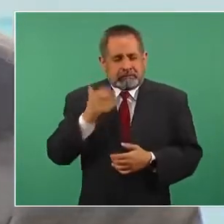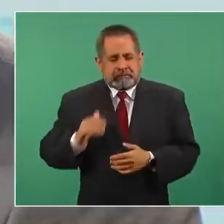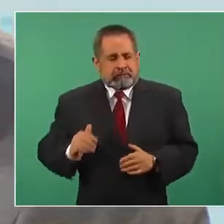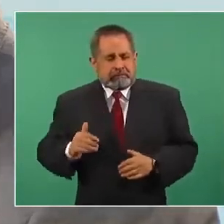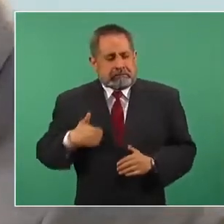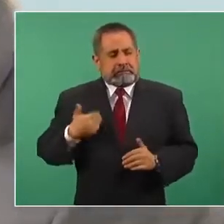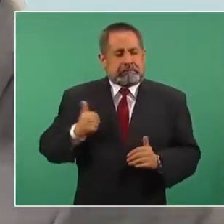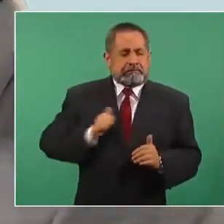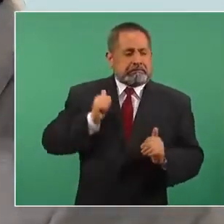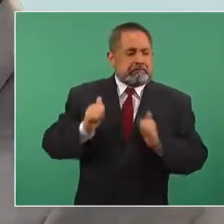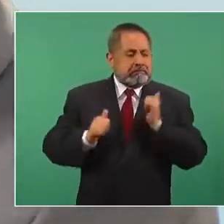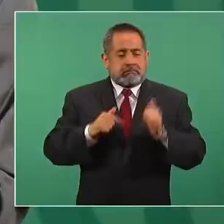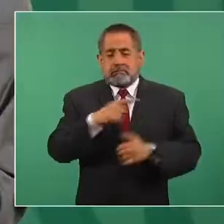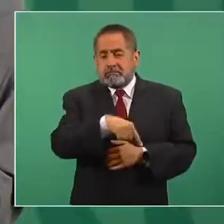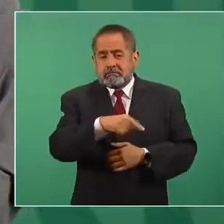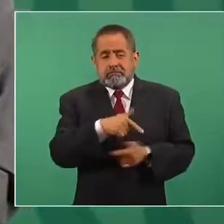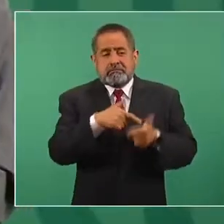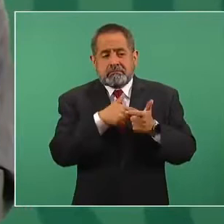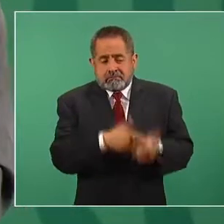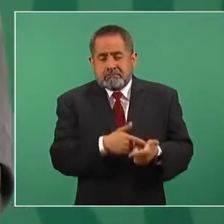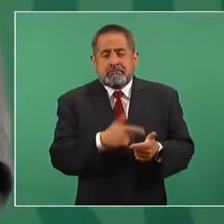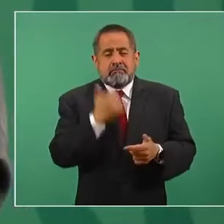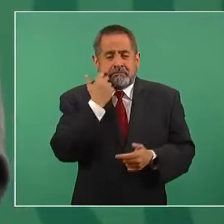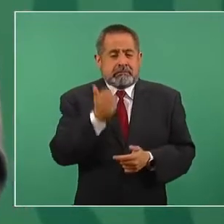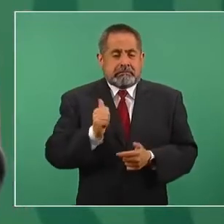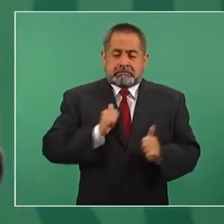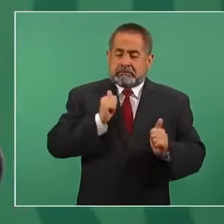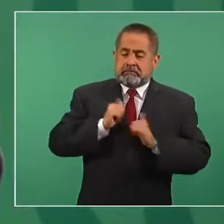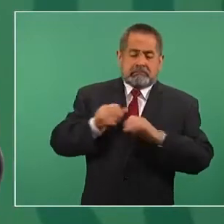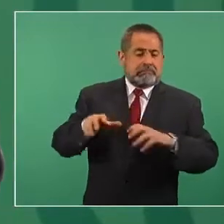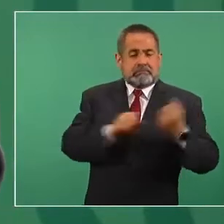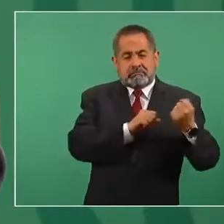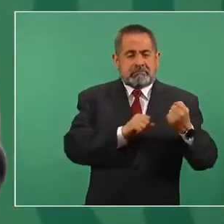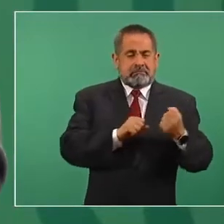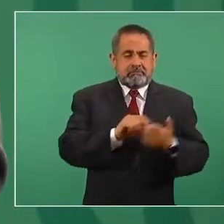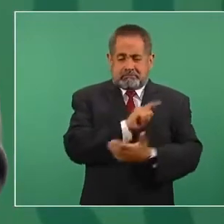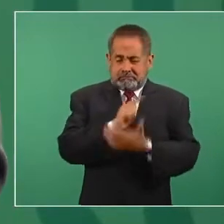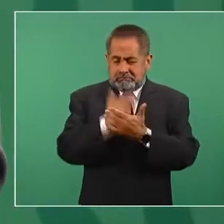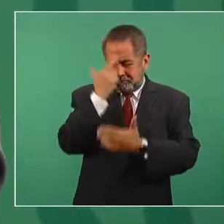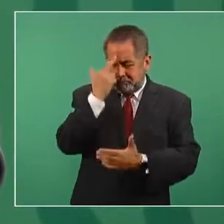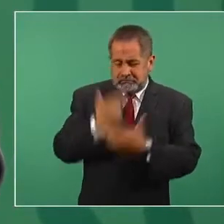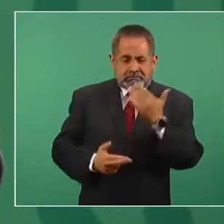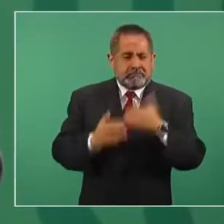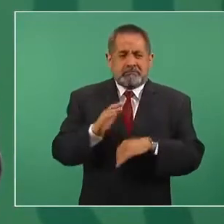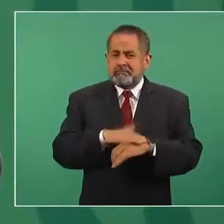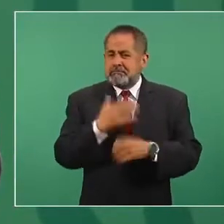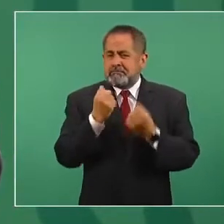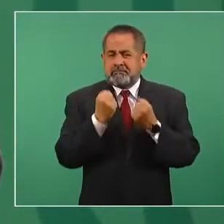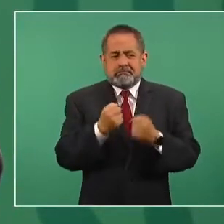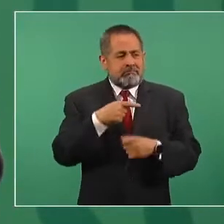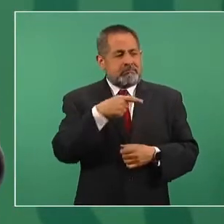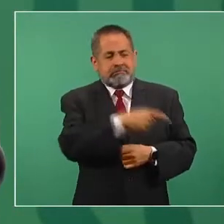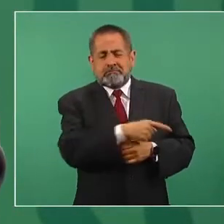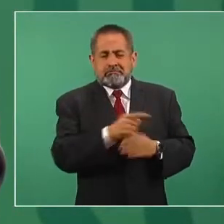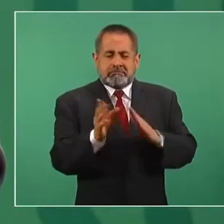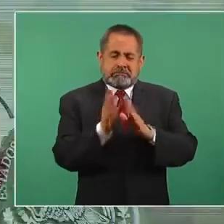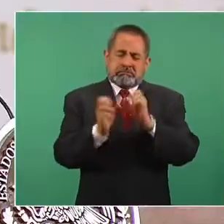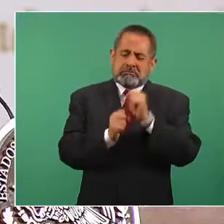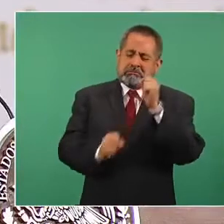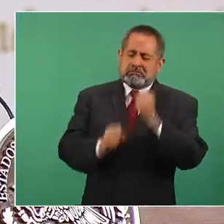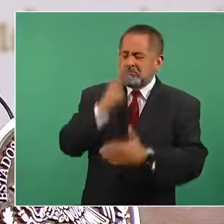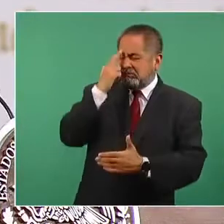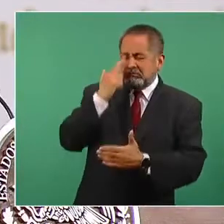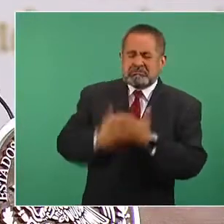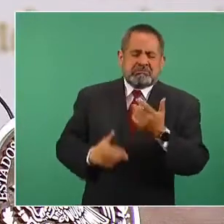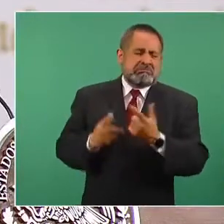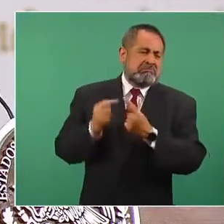han sido y quieren seguir siendo los violadores más tenaces de la Constitución y